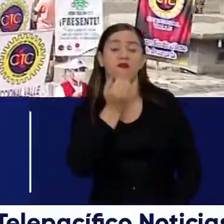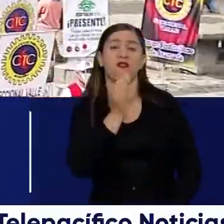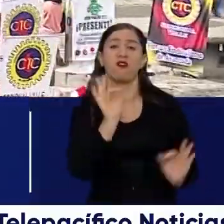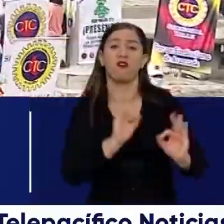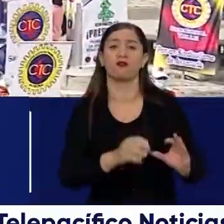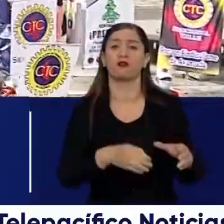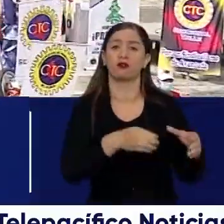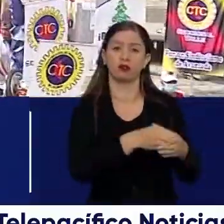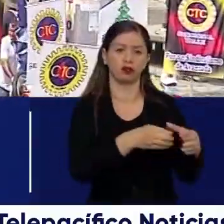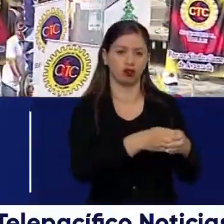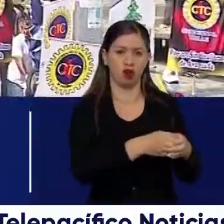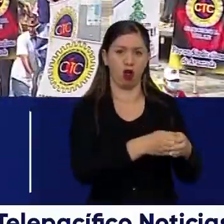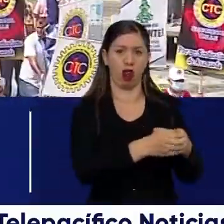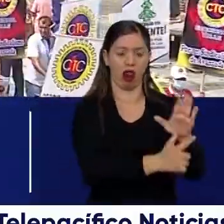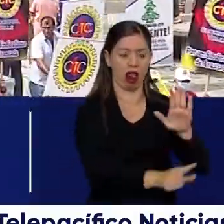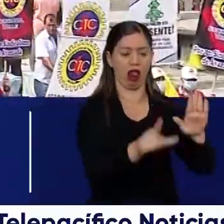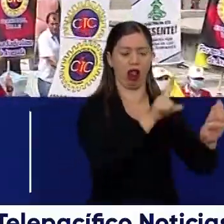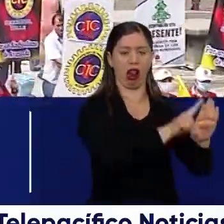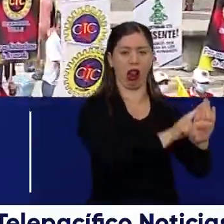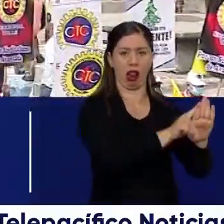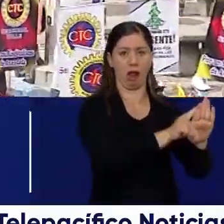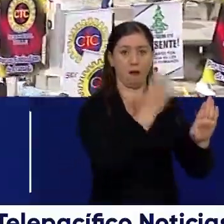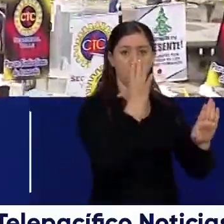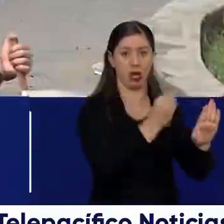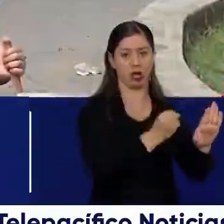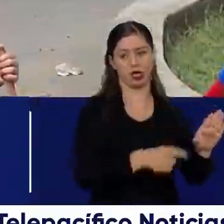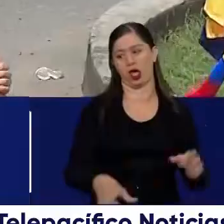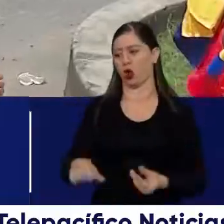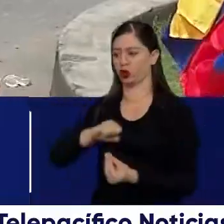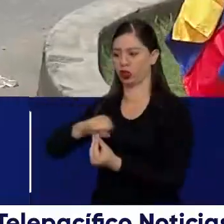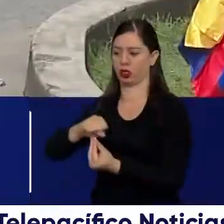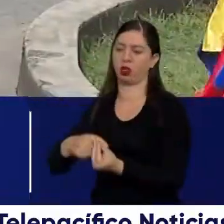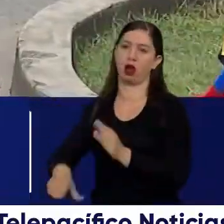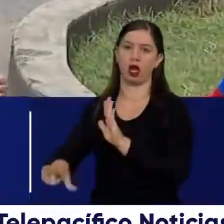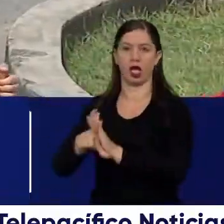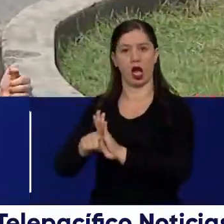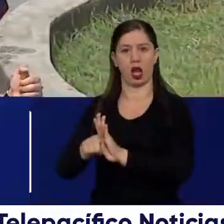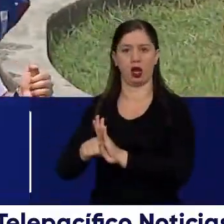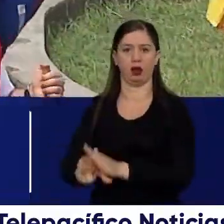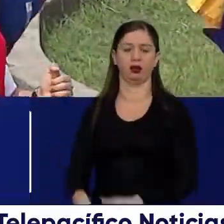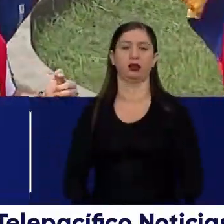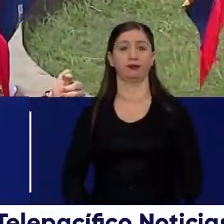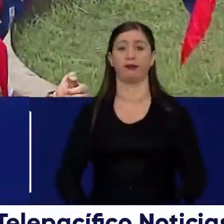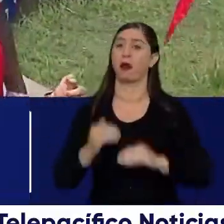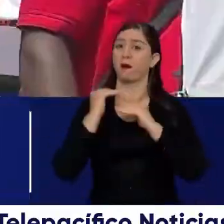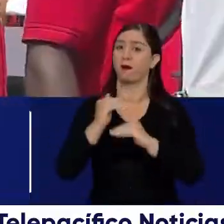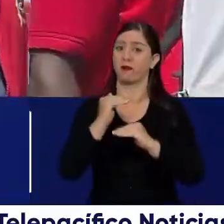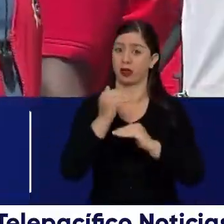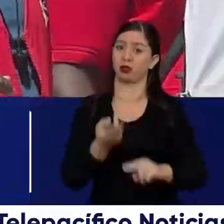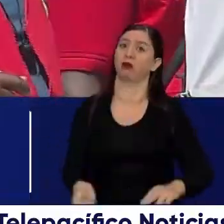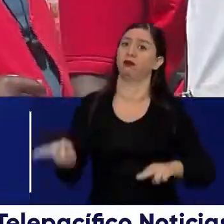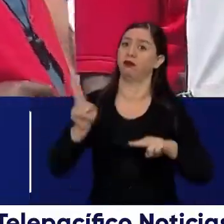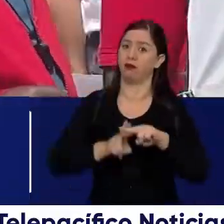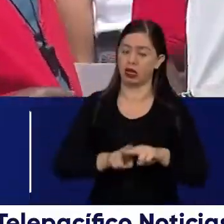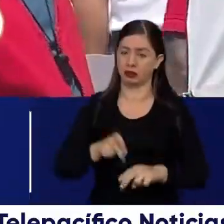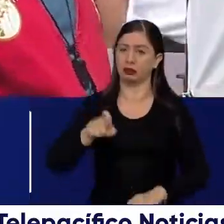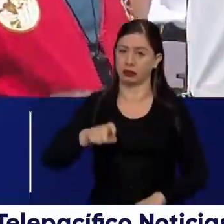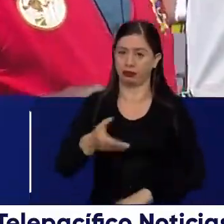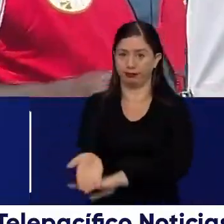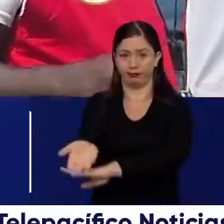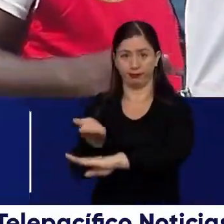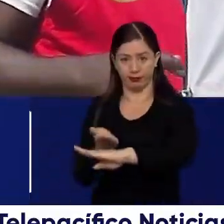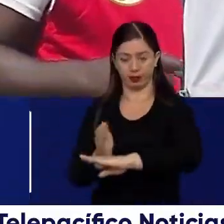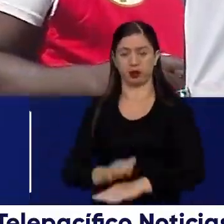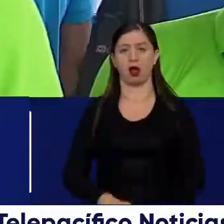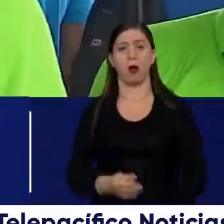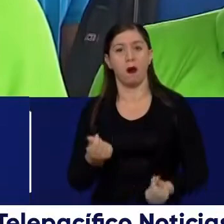una organización de esas ilícitas que un sindicato que es legal. Mejorar el salario mínimo en Colombia, otra de las peticiones. La